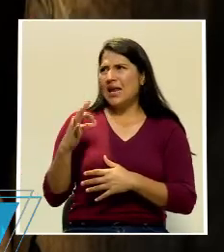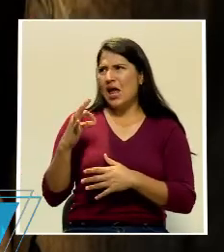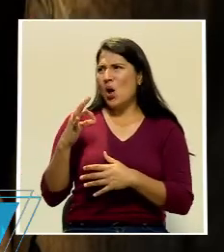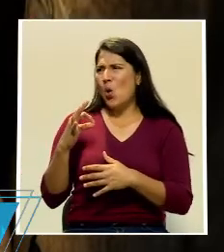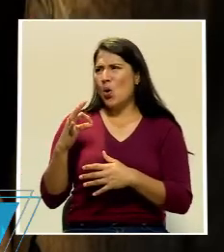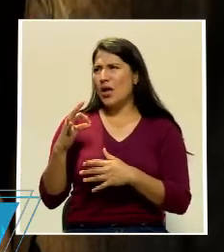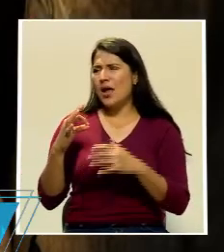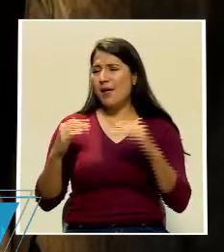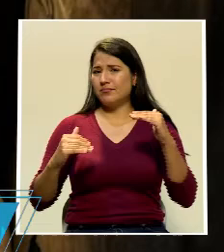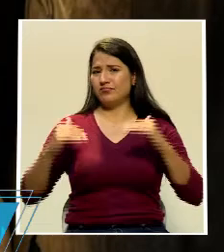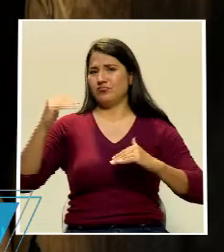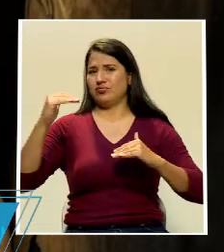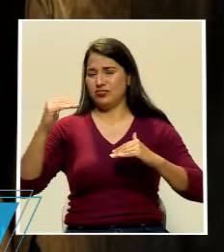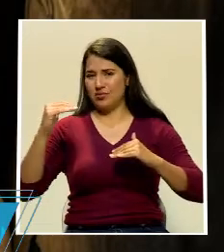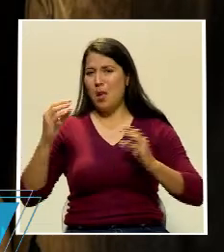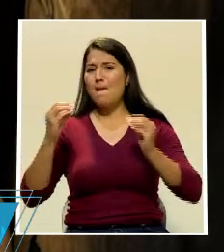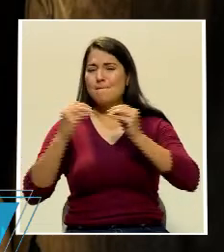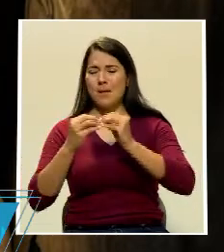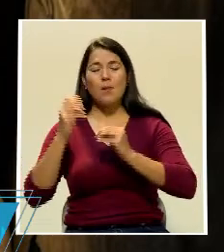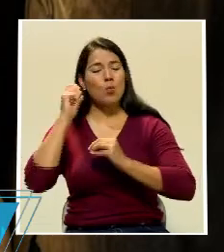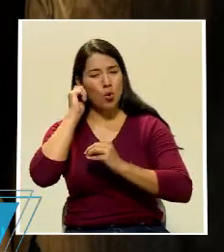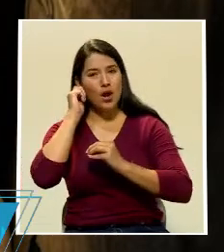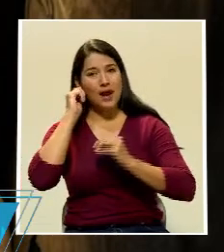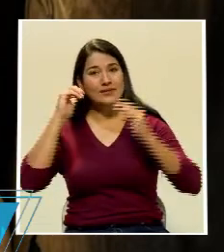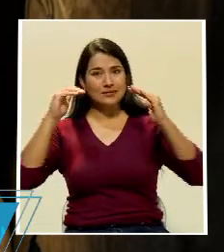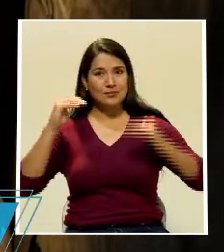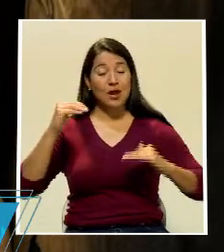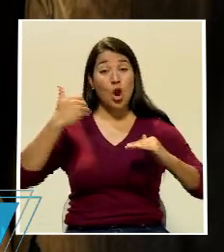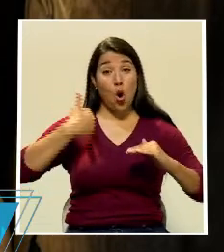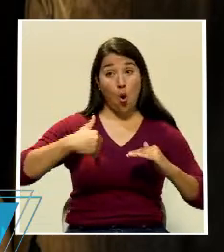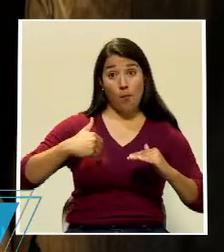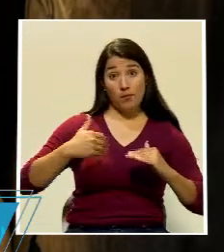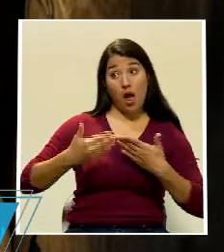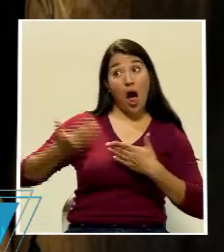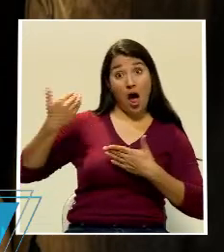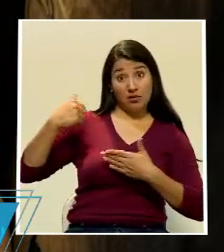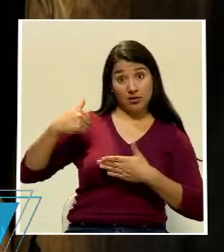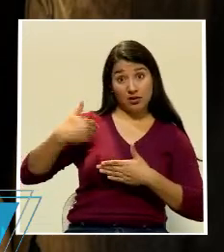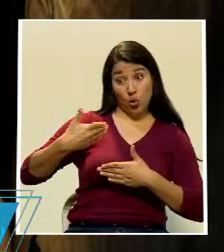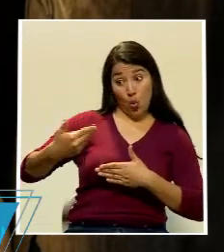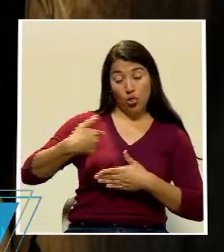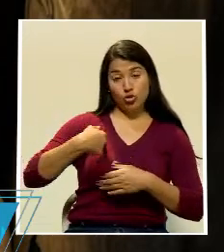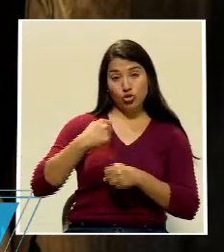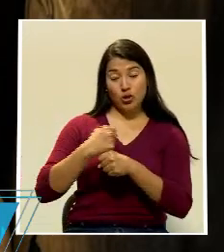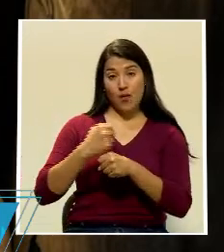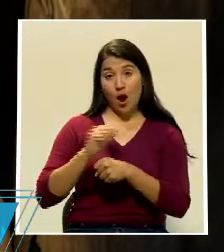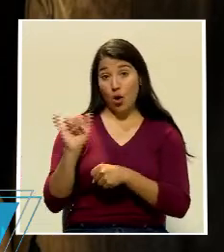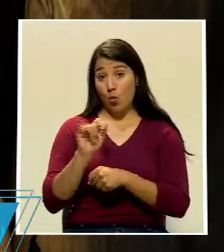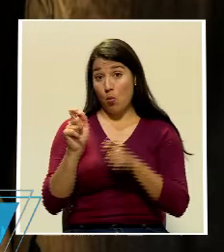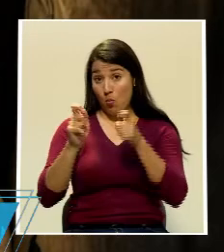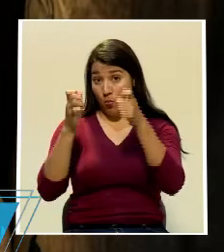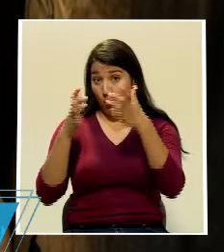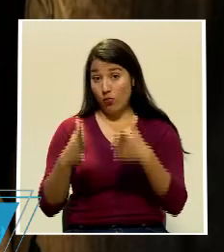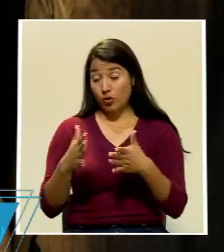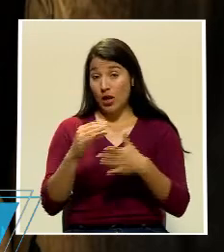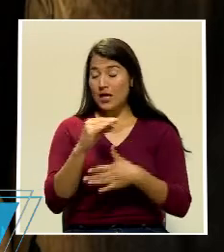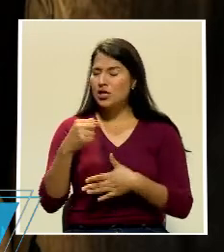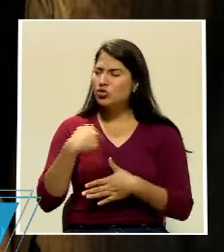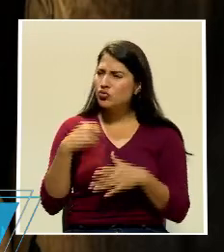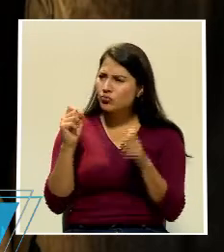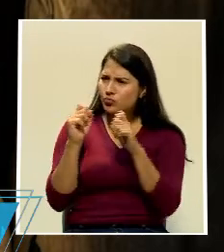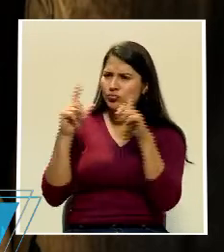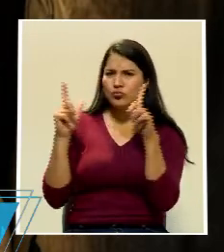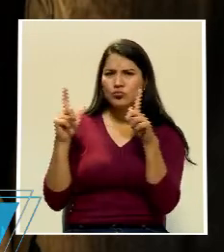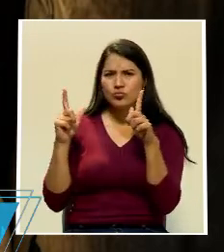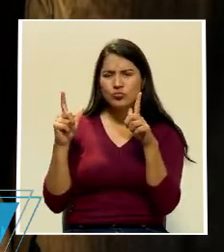mayor que los hombres, por lo menos en las épocas en las que yo fui profesora. Y a mí me sorprende ver